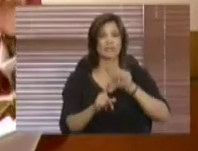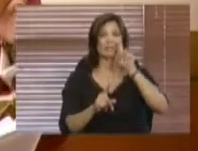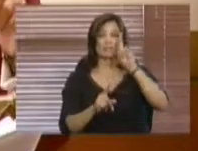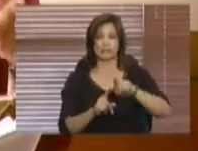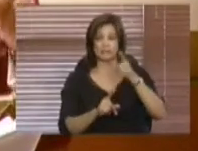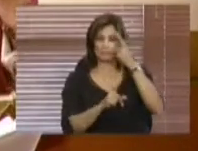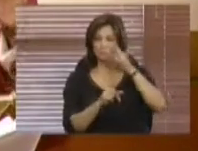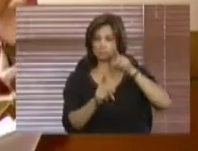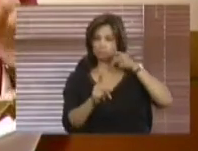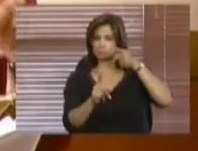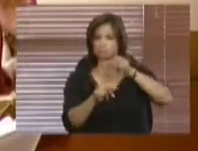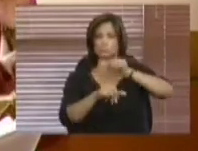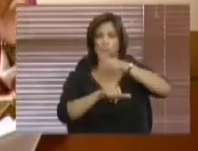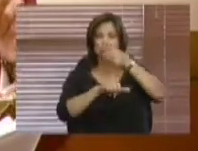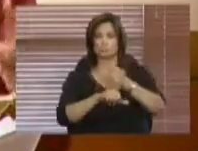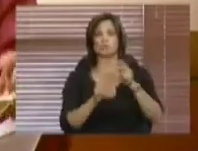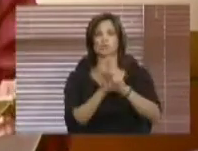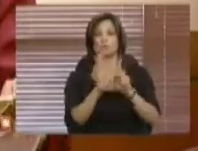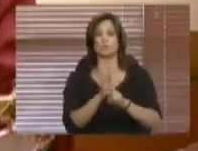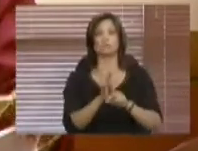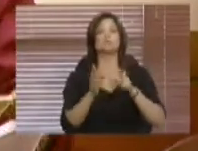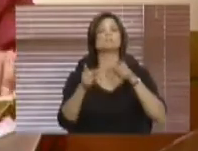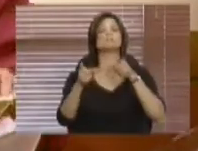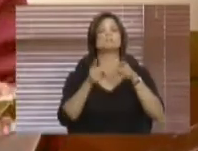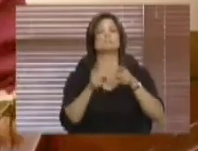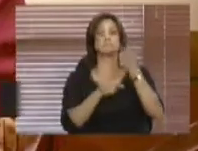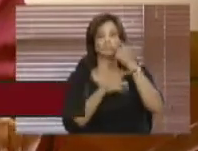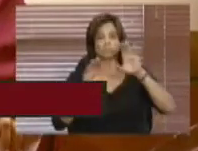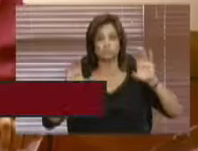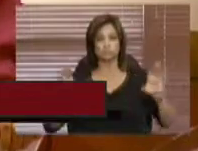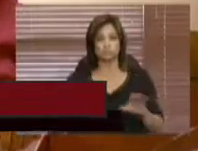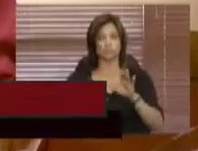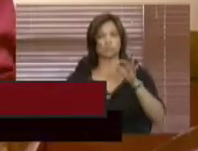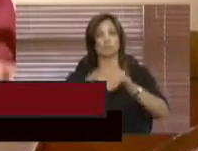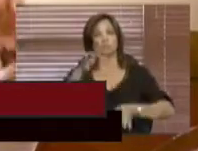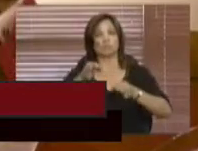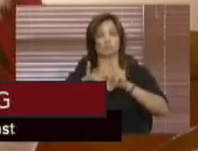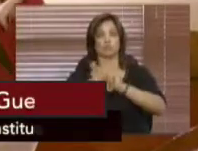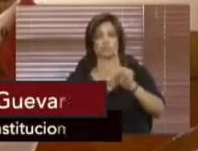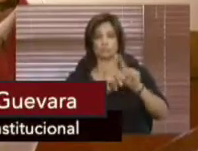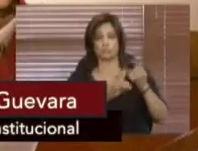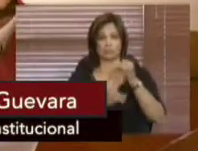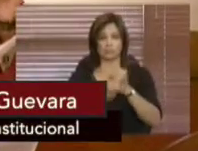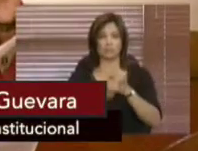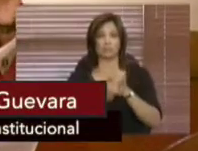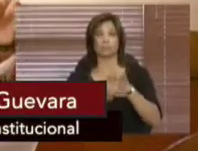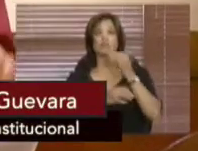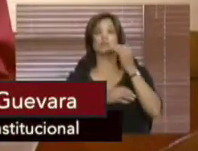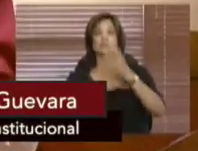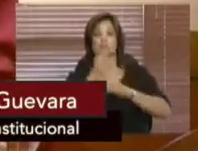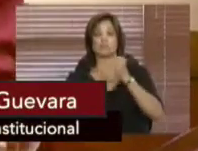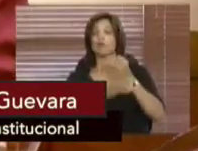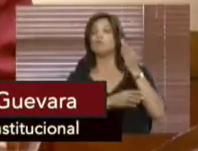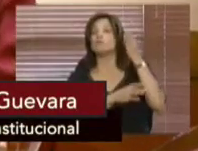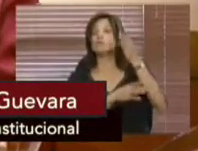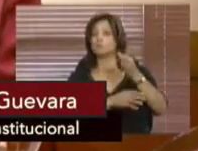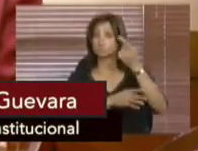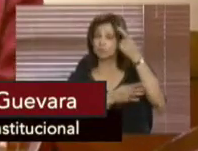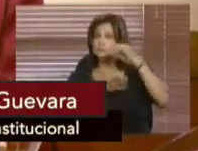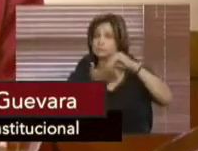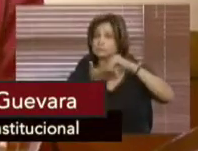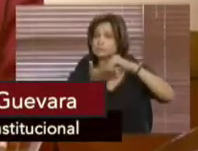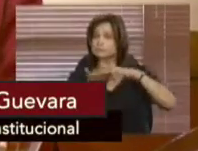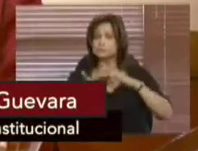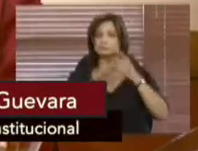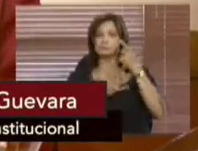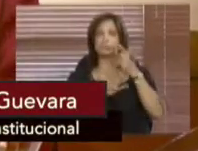los lineamientos y principios rectores del quehacer jurisdiccional para los años por venir, que contengan